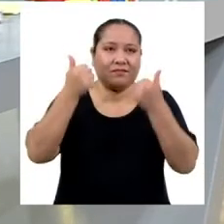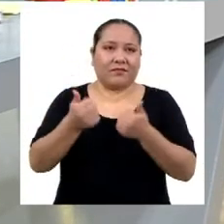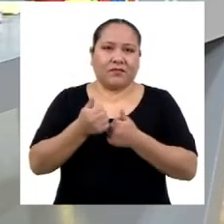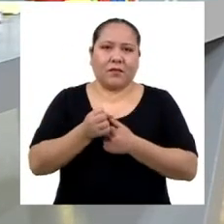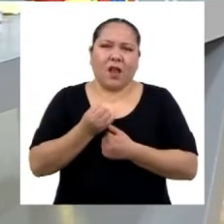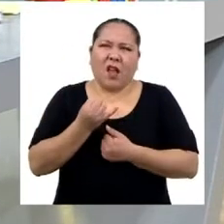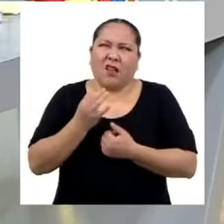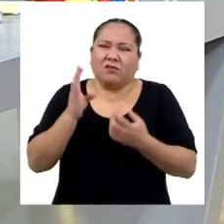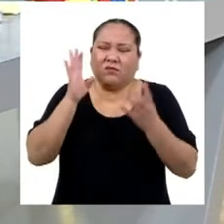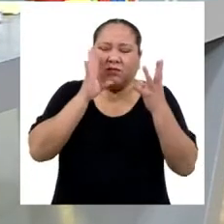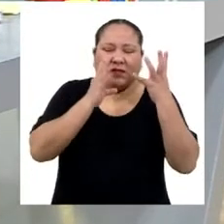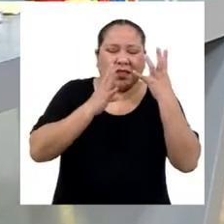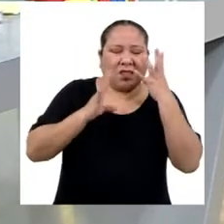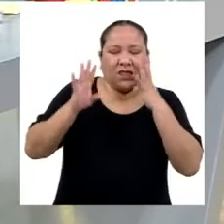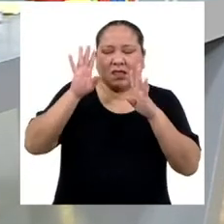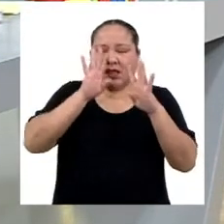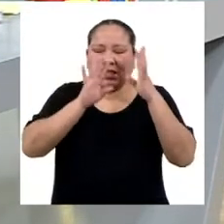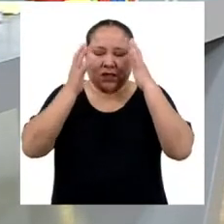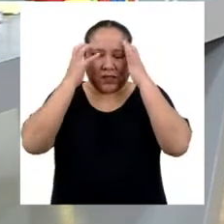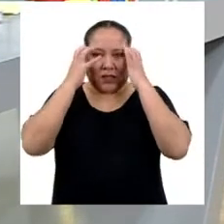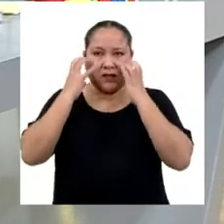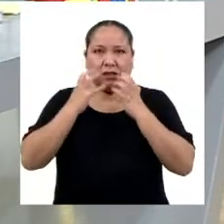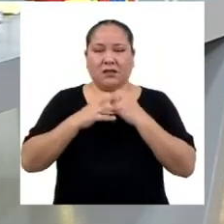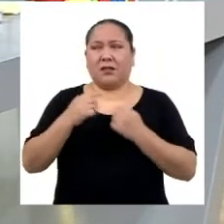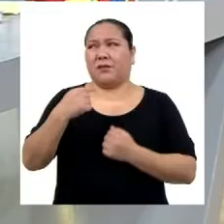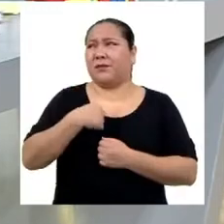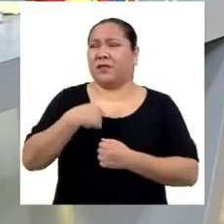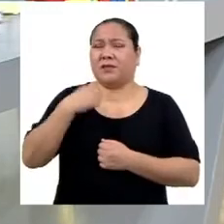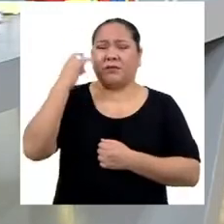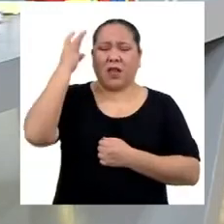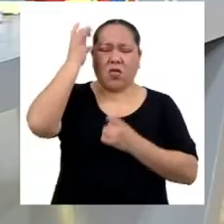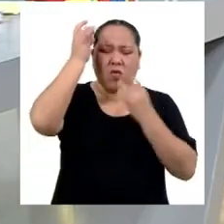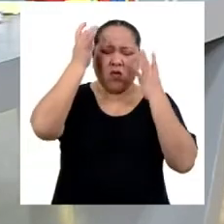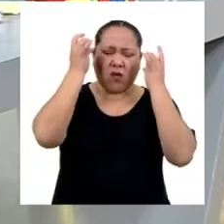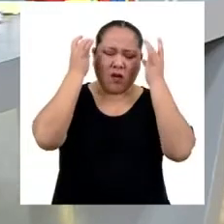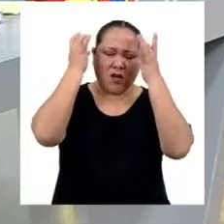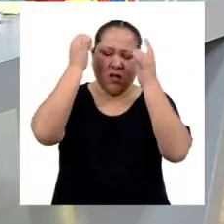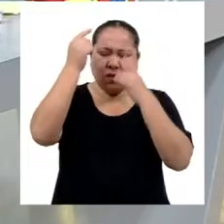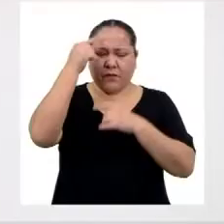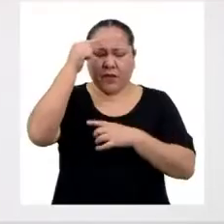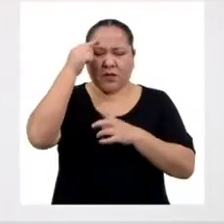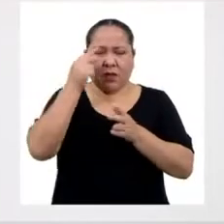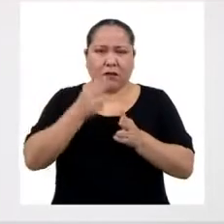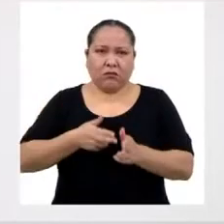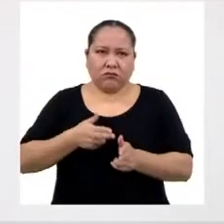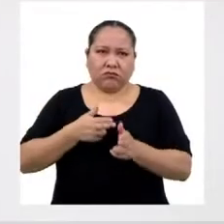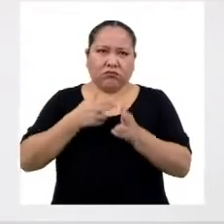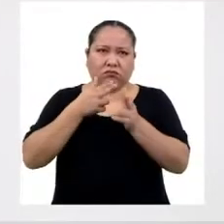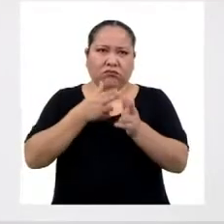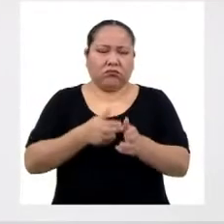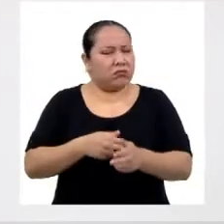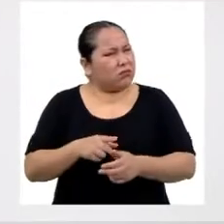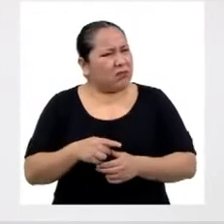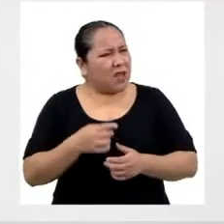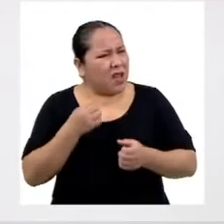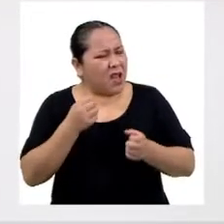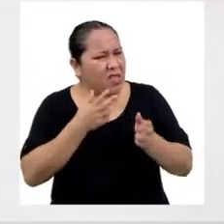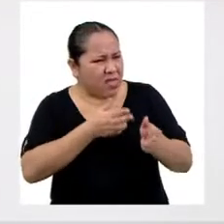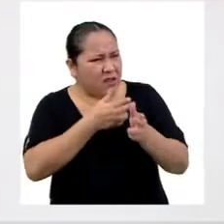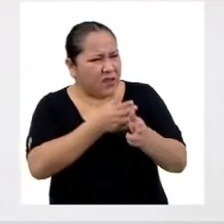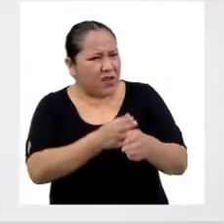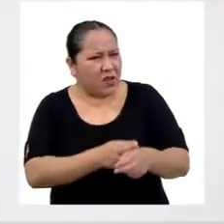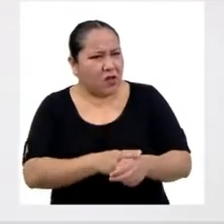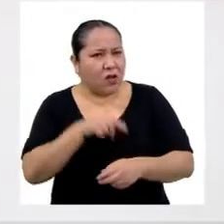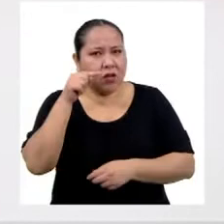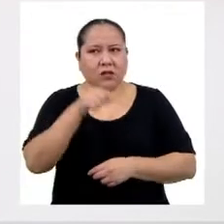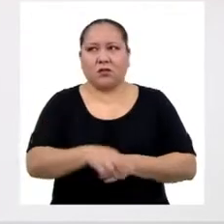algo estresados. Al menos a mí ya me duele la cabeza de pensar sobre el tráfico. ¿Sobre el tráfico? Uy, ese es